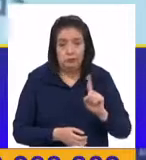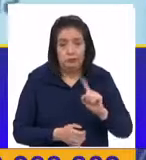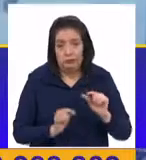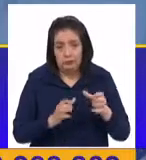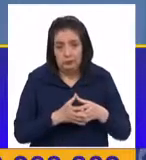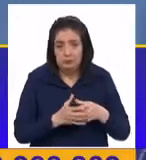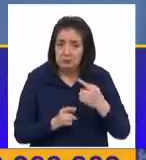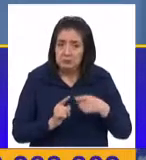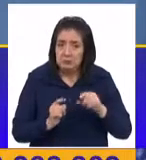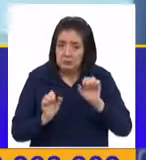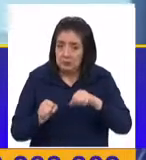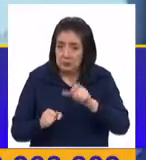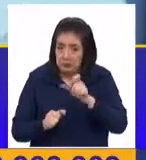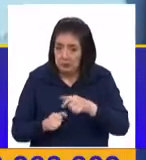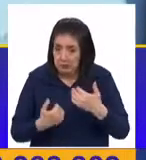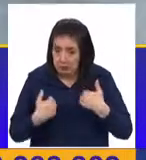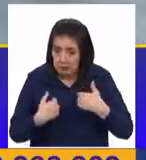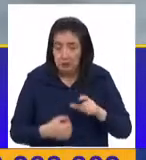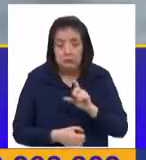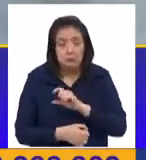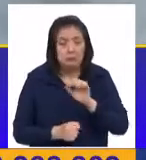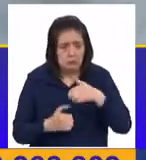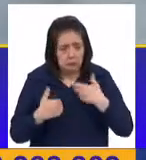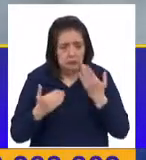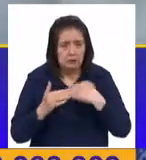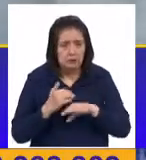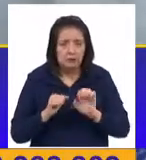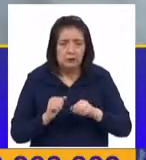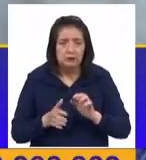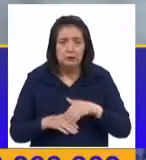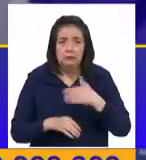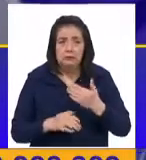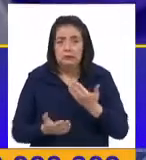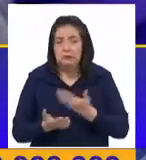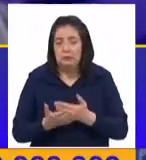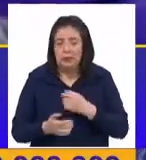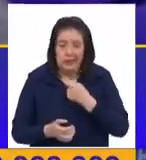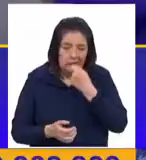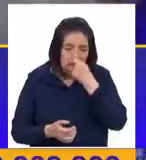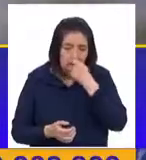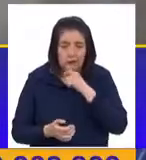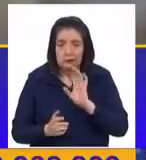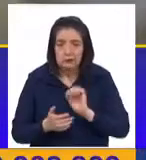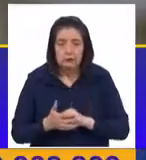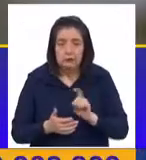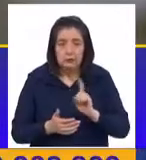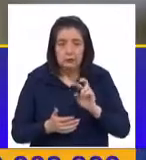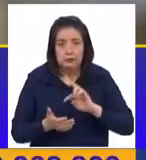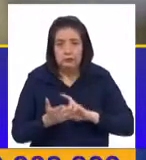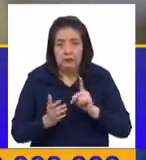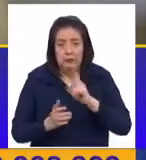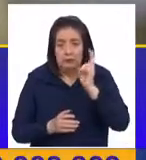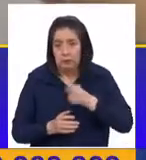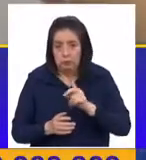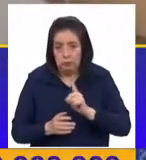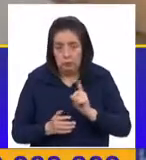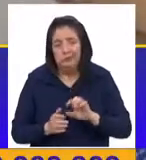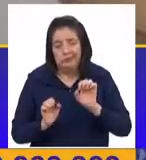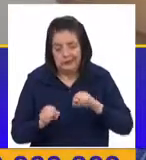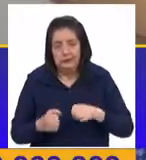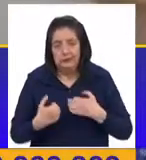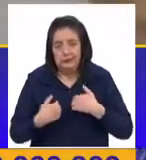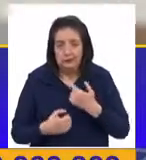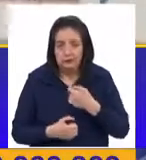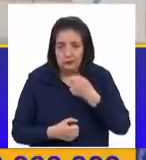grupo, pero las personas que tengan esta vacuna pueden ingresar al país siempre y cuando presenten una prueba PCR. O sea, no es que no pueden entrar, tienen que tener una prueba